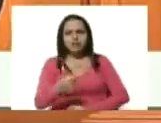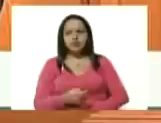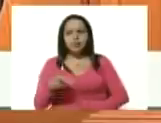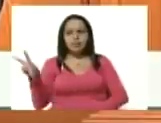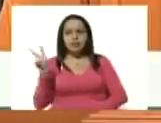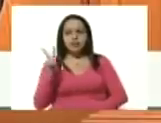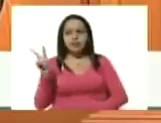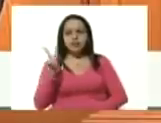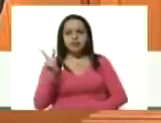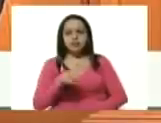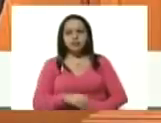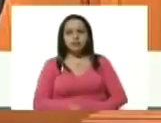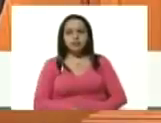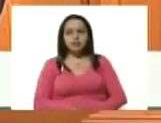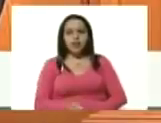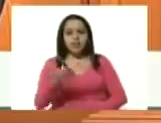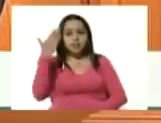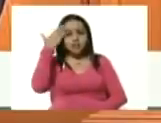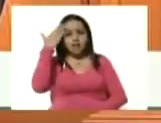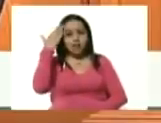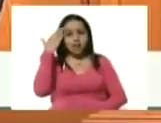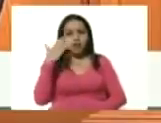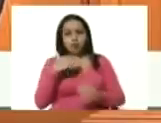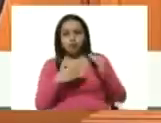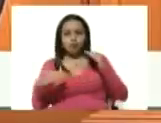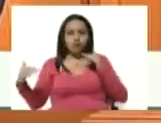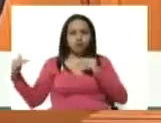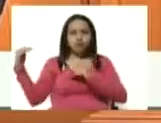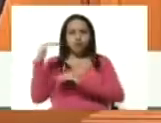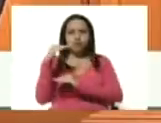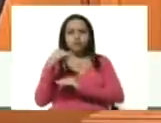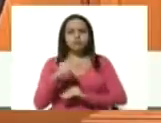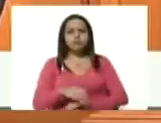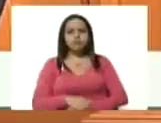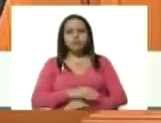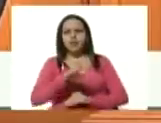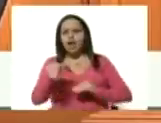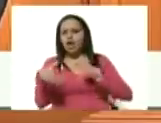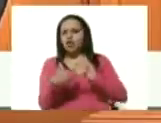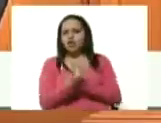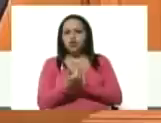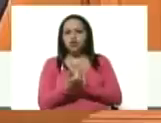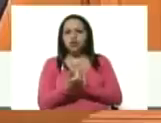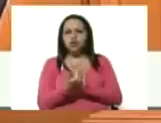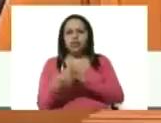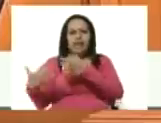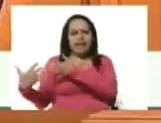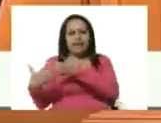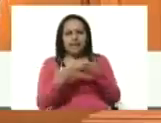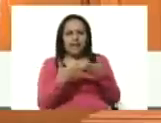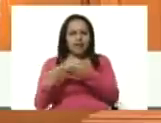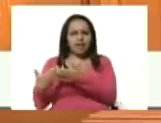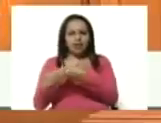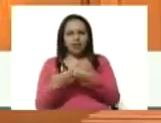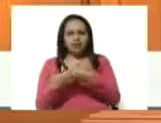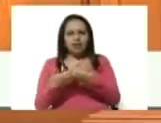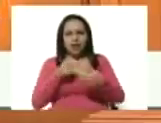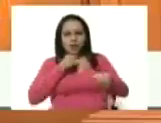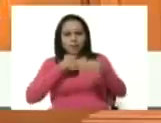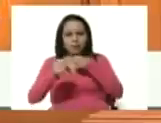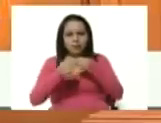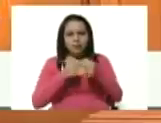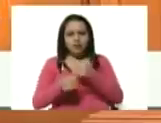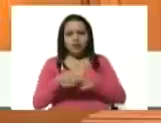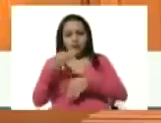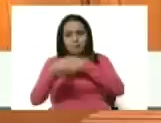Venezuela ha sabido sobreponerse a toda aquella guerra mediática que refería Arlen en su